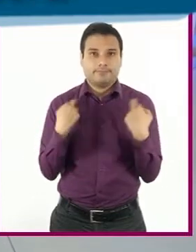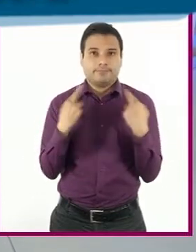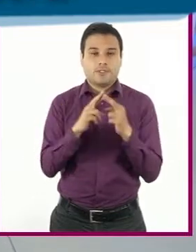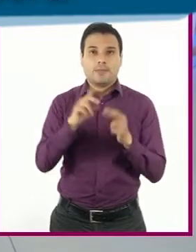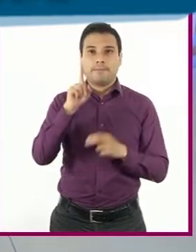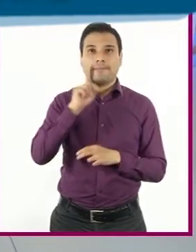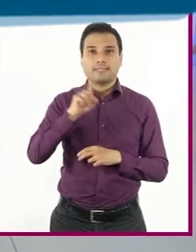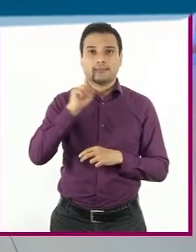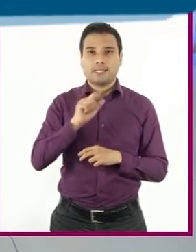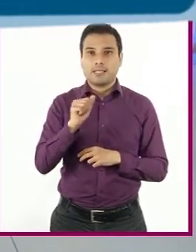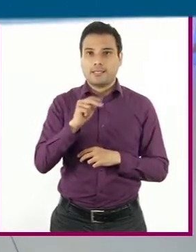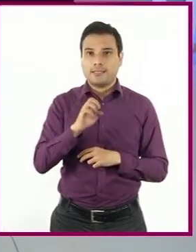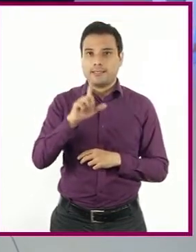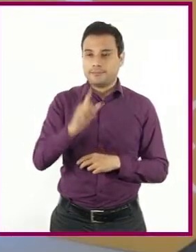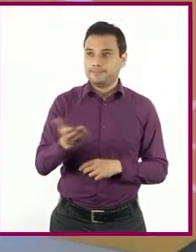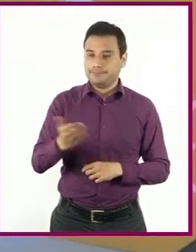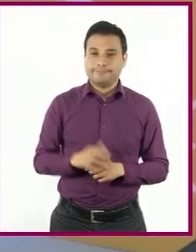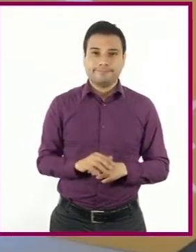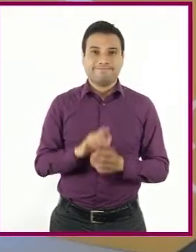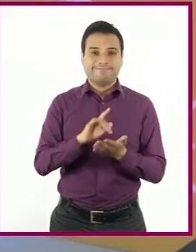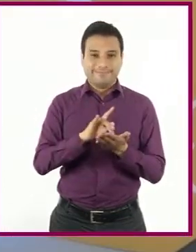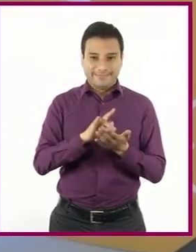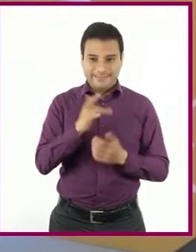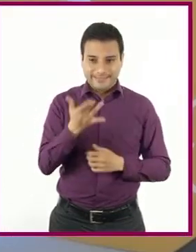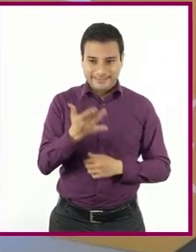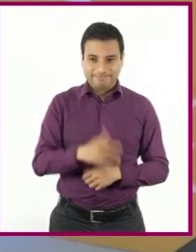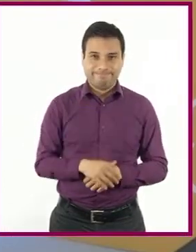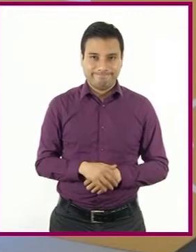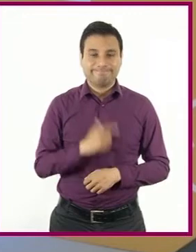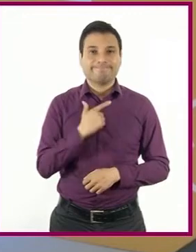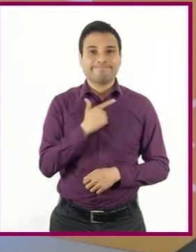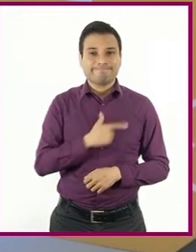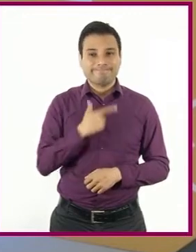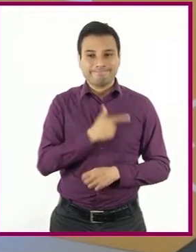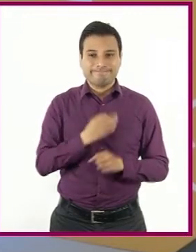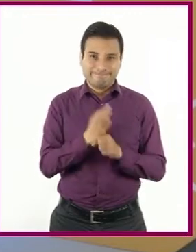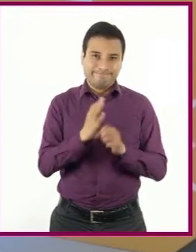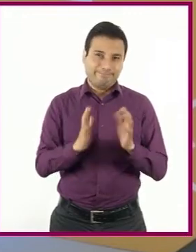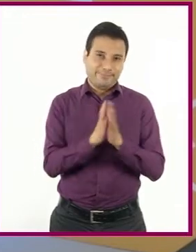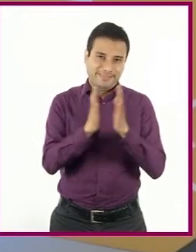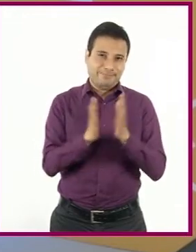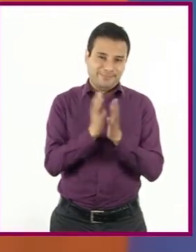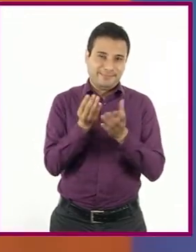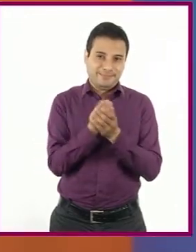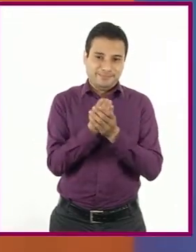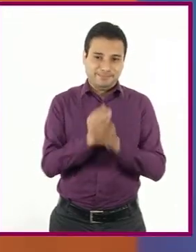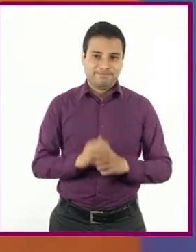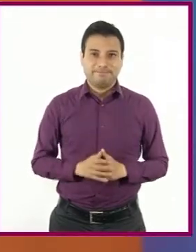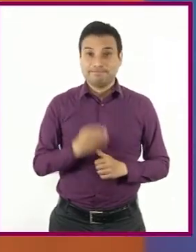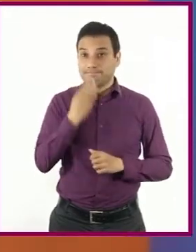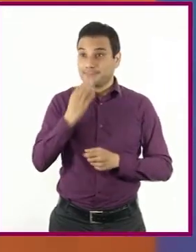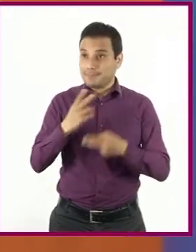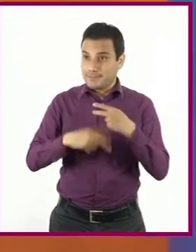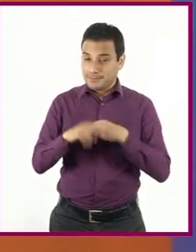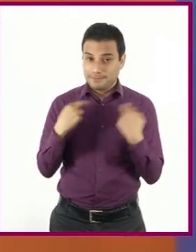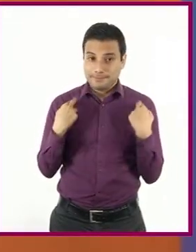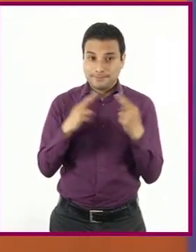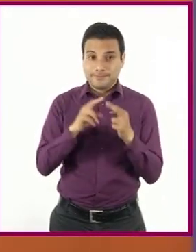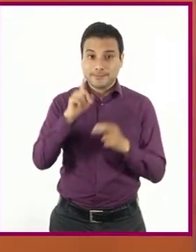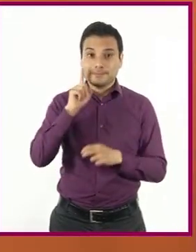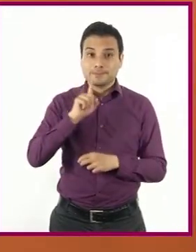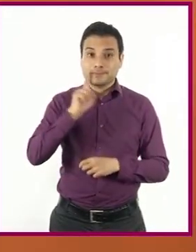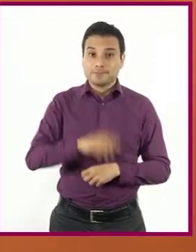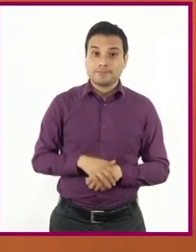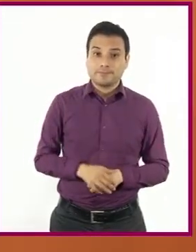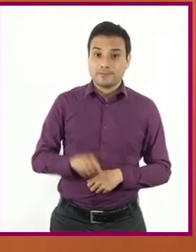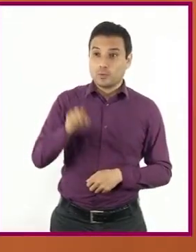Anel Aranda Aguilar. Muchas gracias. Es un gusto participar en esta sesión. Bienvenida, maestra. Entiendo que